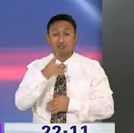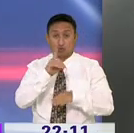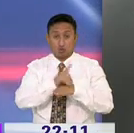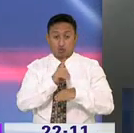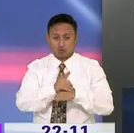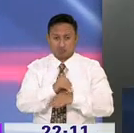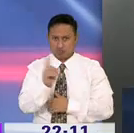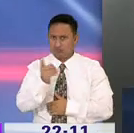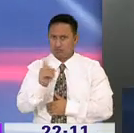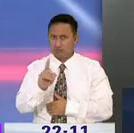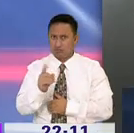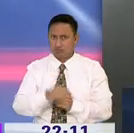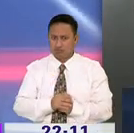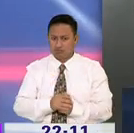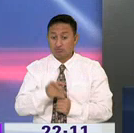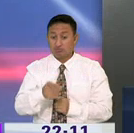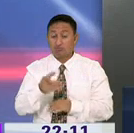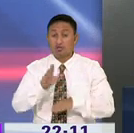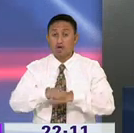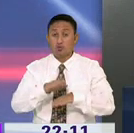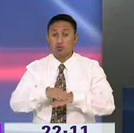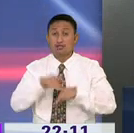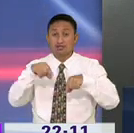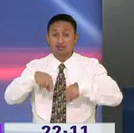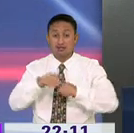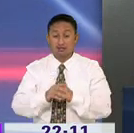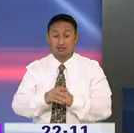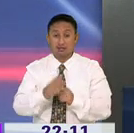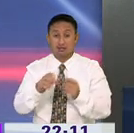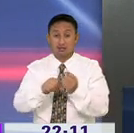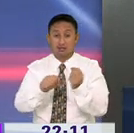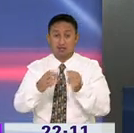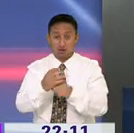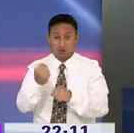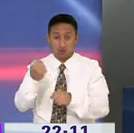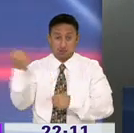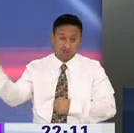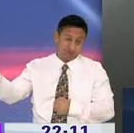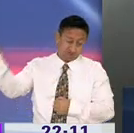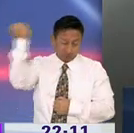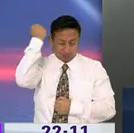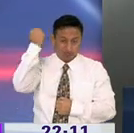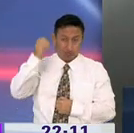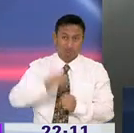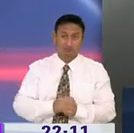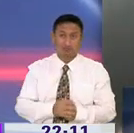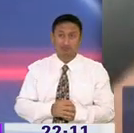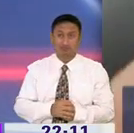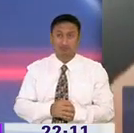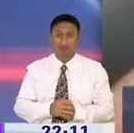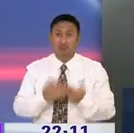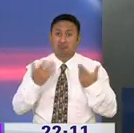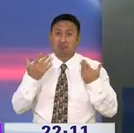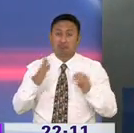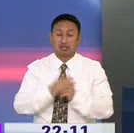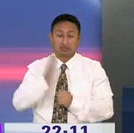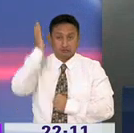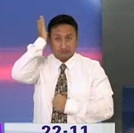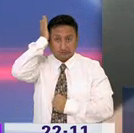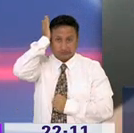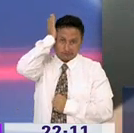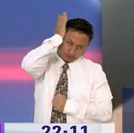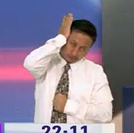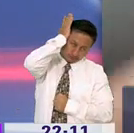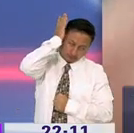la causa de la muerte, sino por una situación de un aplastamiento, ya sea por una estructura